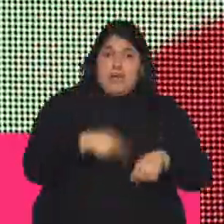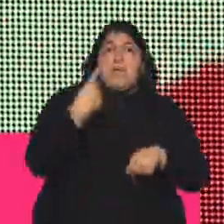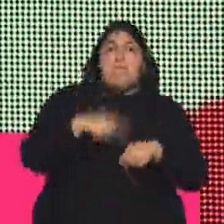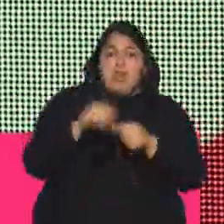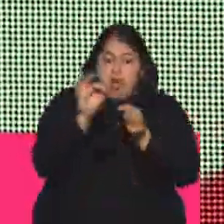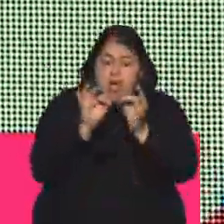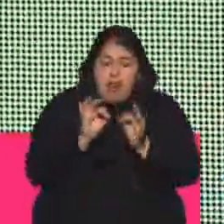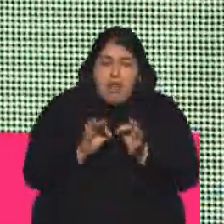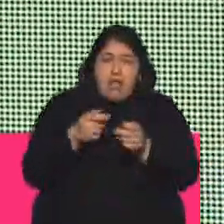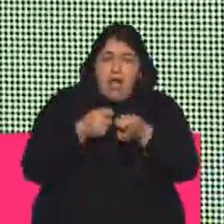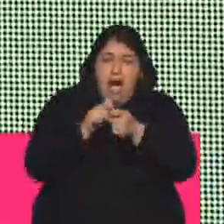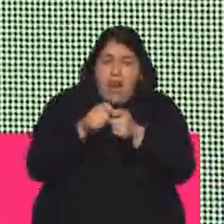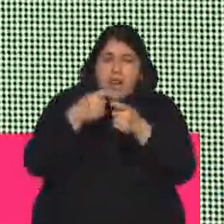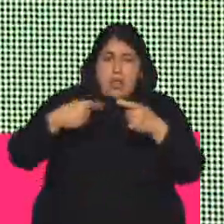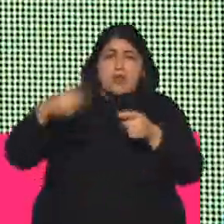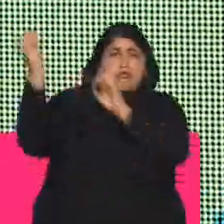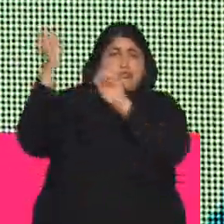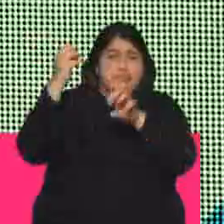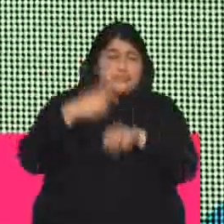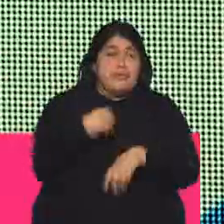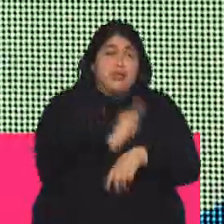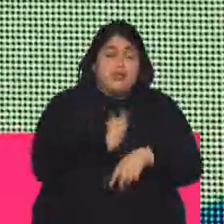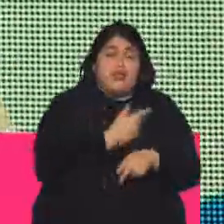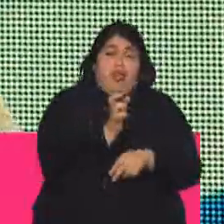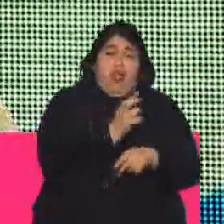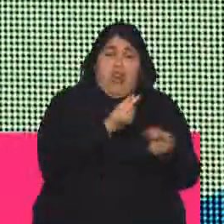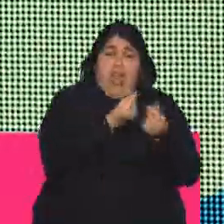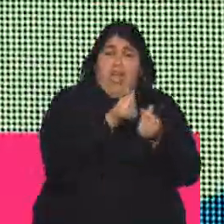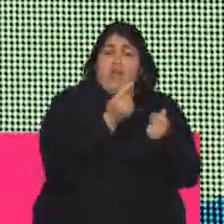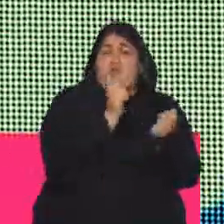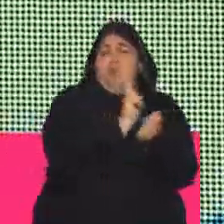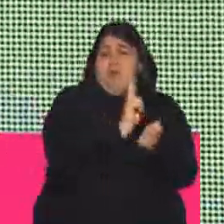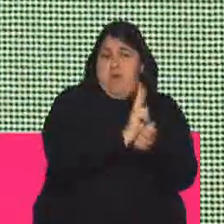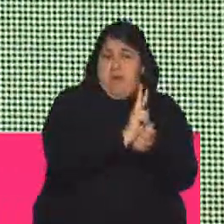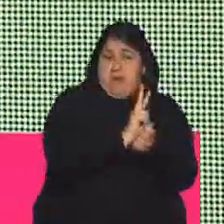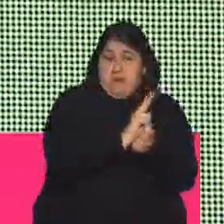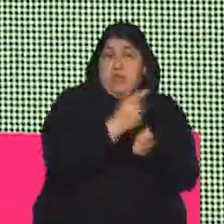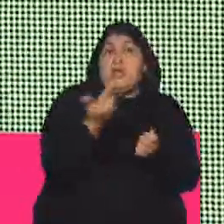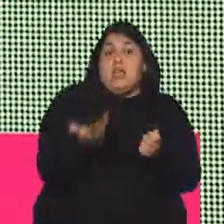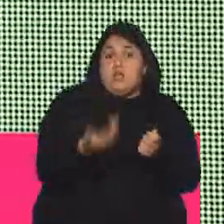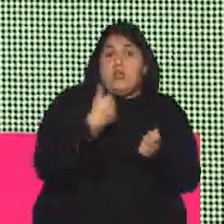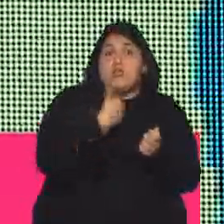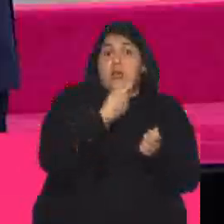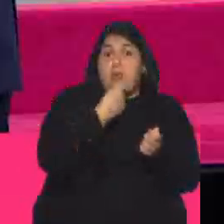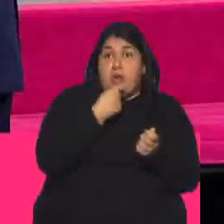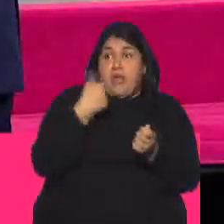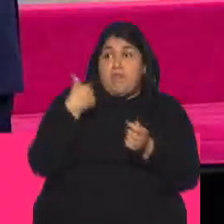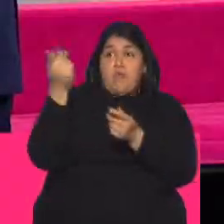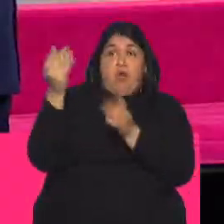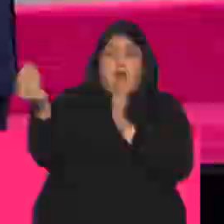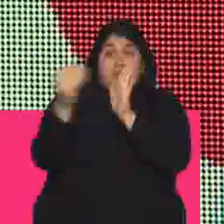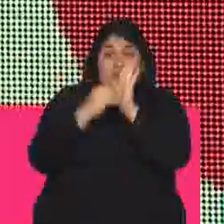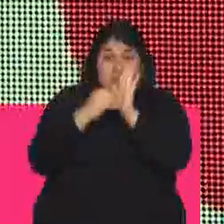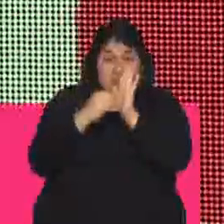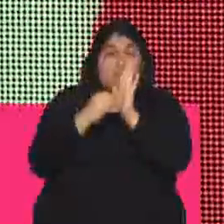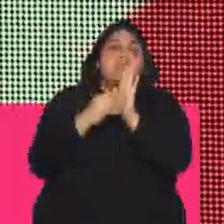importados, claro, y estamos cuidando los dólares. Entonces, sí, si pones celulares, se te van a ir los dólares por ese lado. Claro. Entonces, por eso